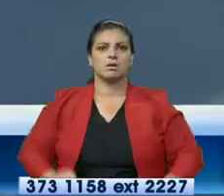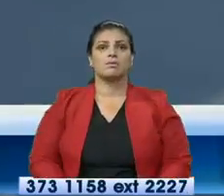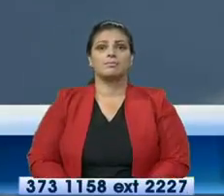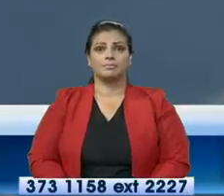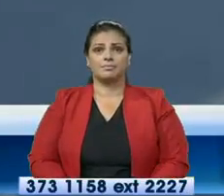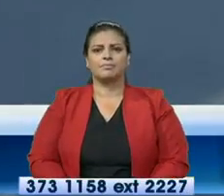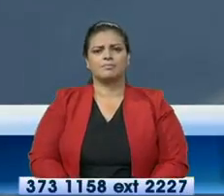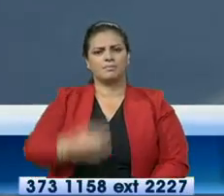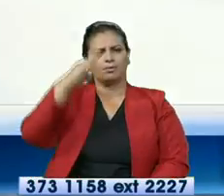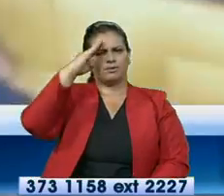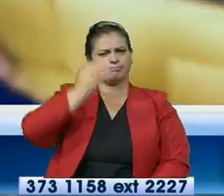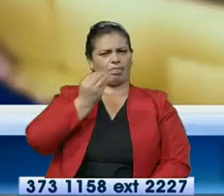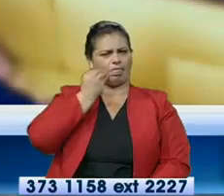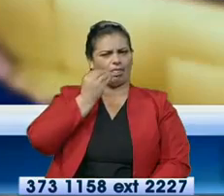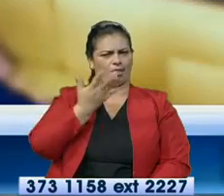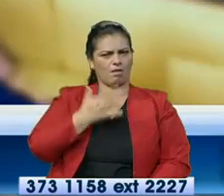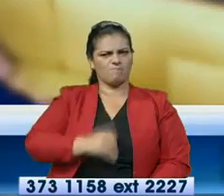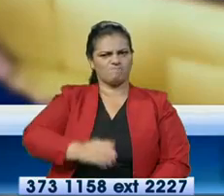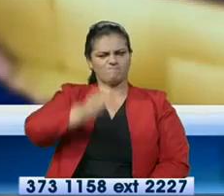y sus dirigidos.